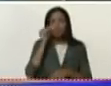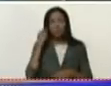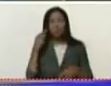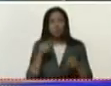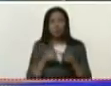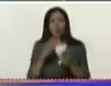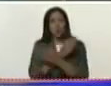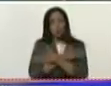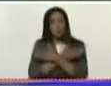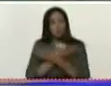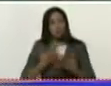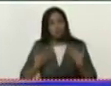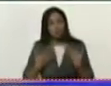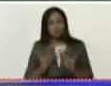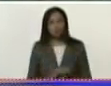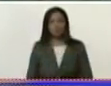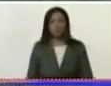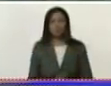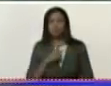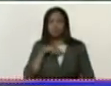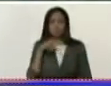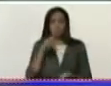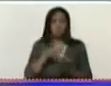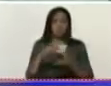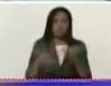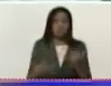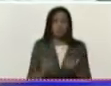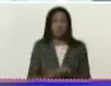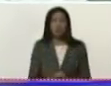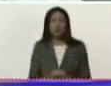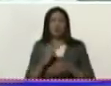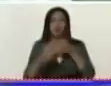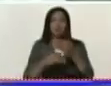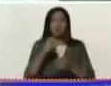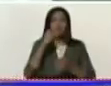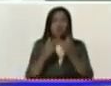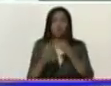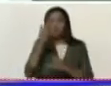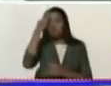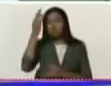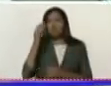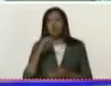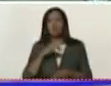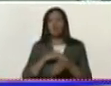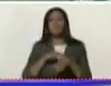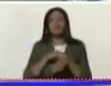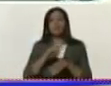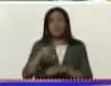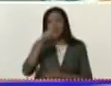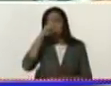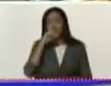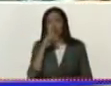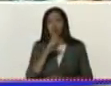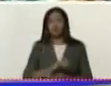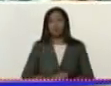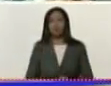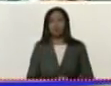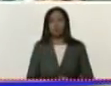alegra verlos. Hemos estado haciendo el último Consejo de Ministros de este año,